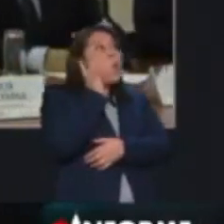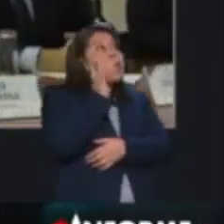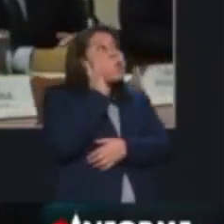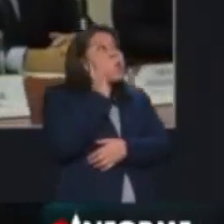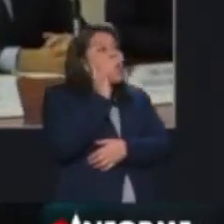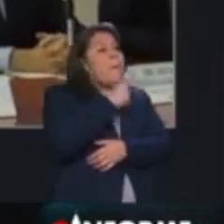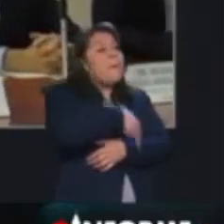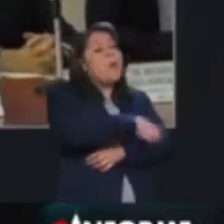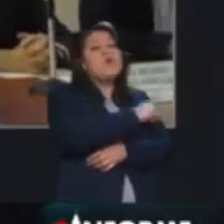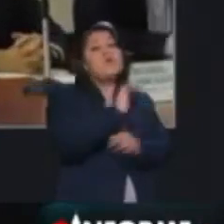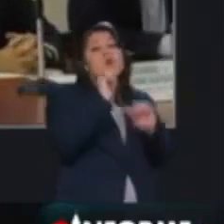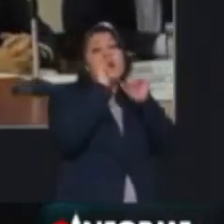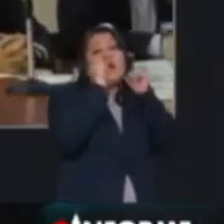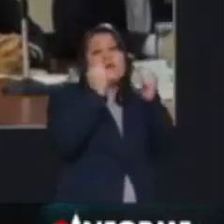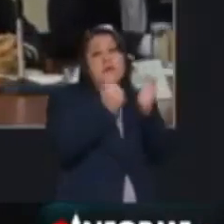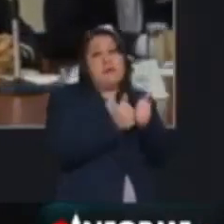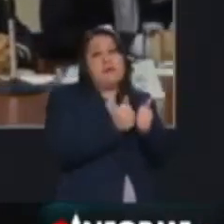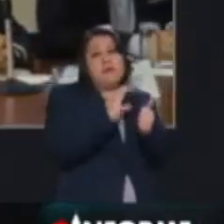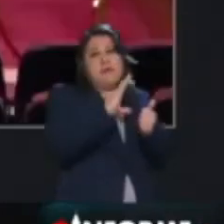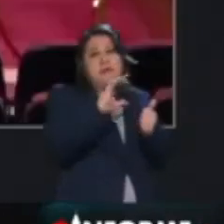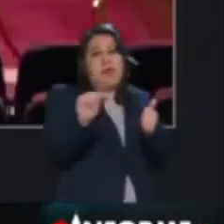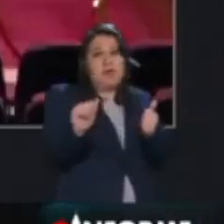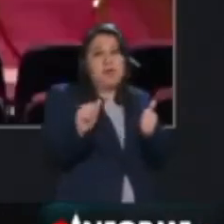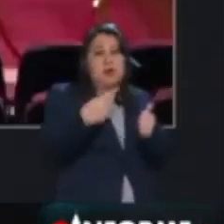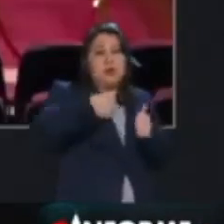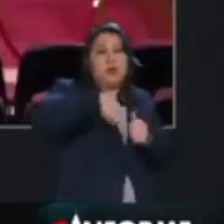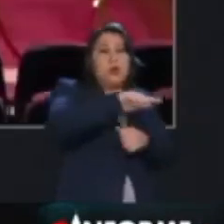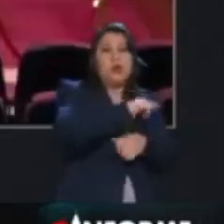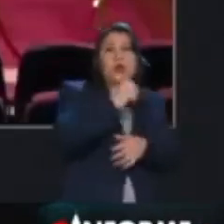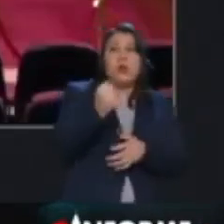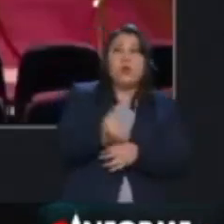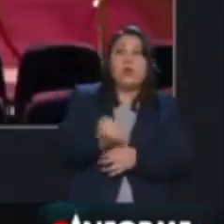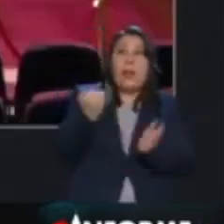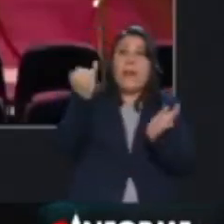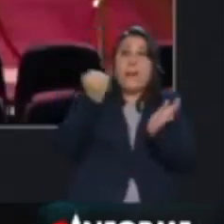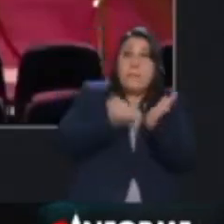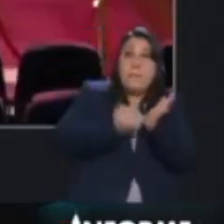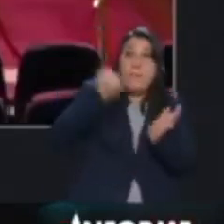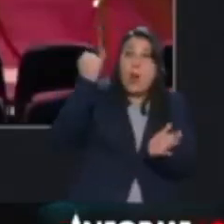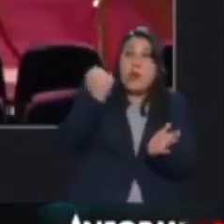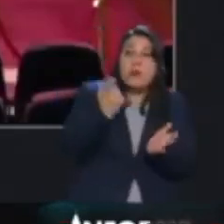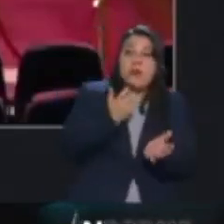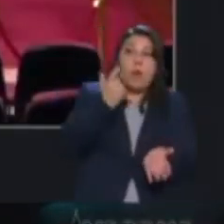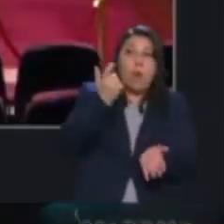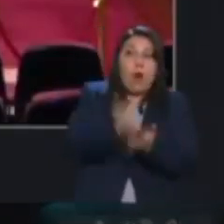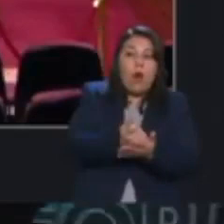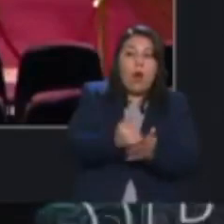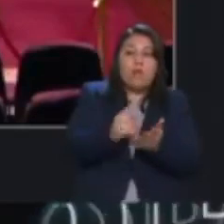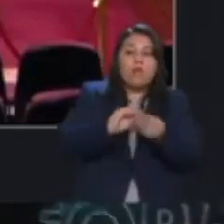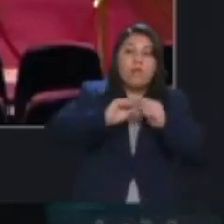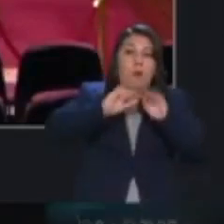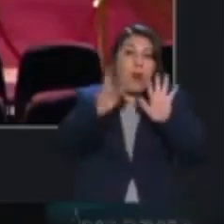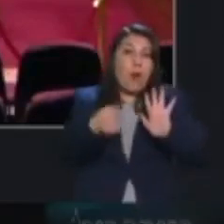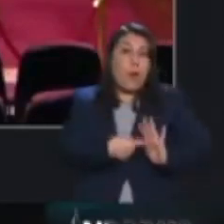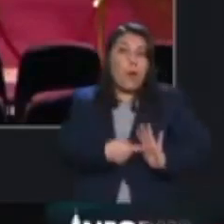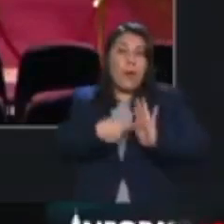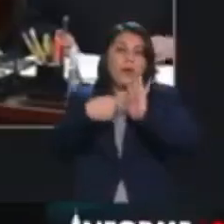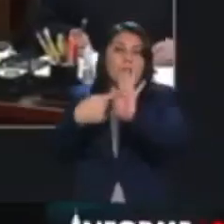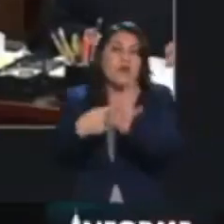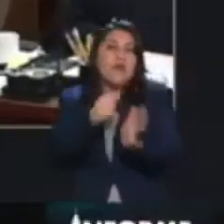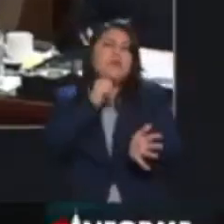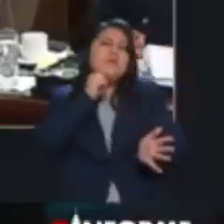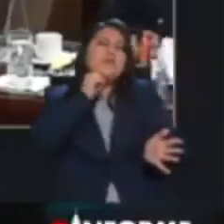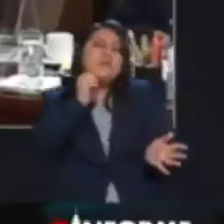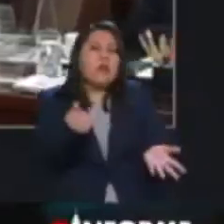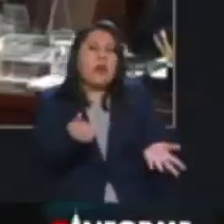puedes determinar tu gasto, no está sujeto a la fiscalización, a los controles internos que claro, pues cualquier dependencia de